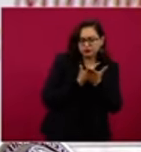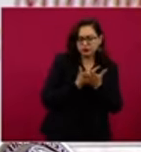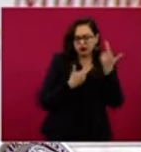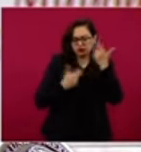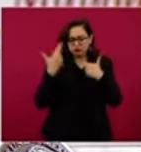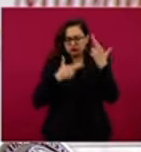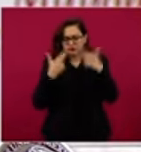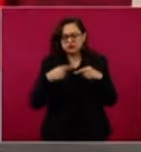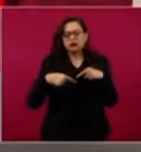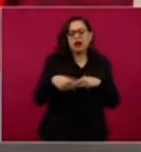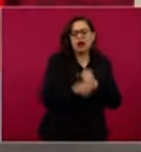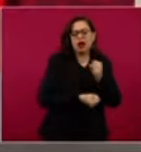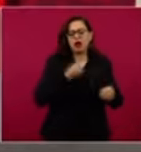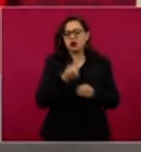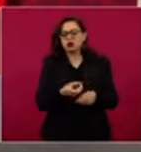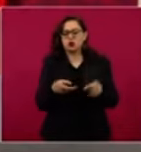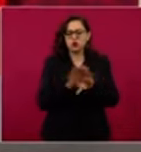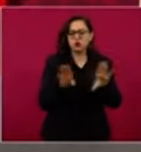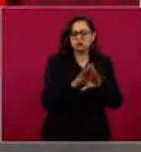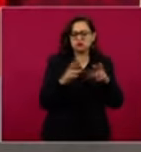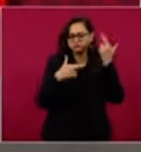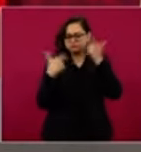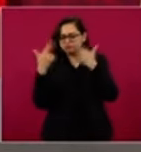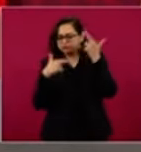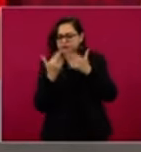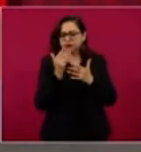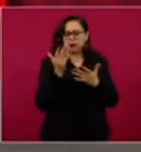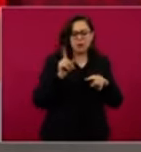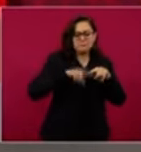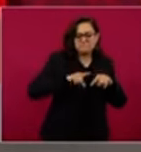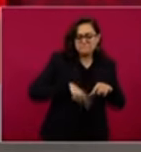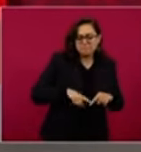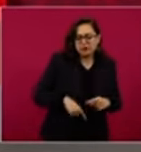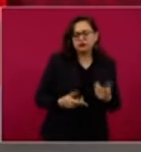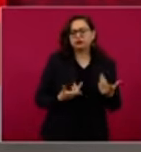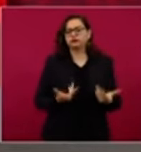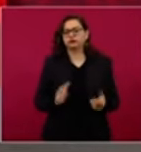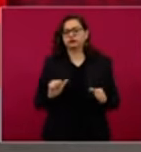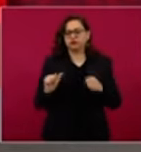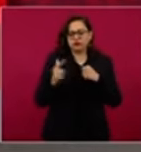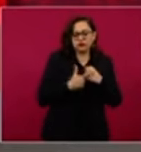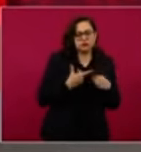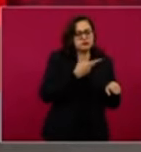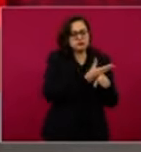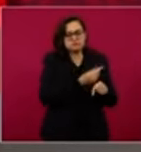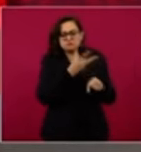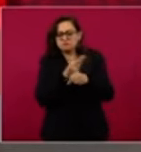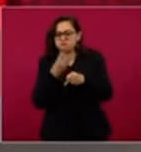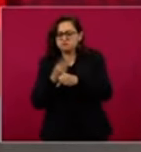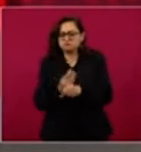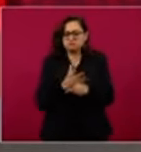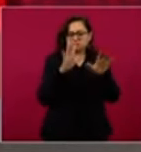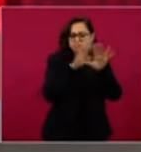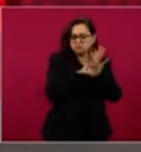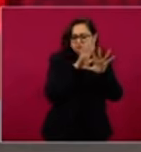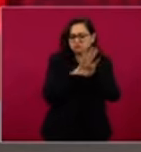autorizado para este año, y que estaban planteando hacer una serie de ajustes que